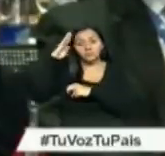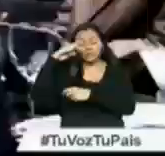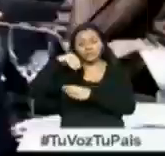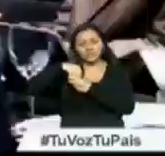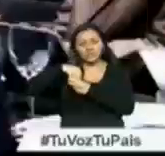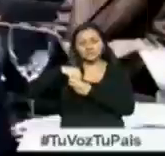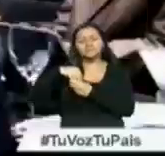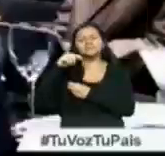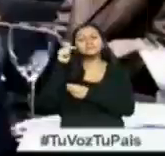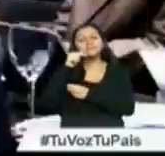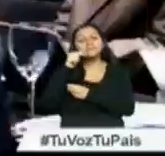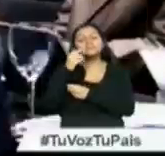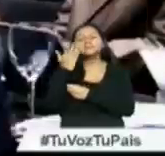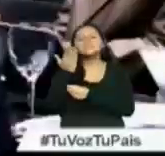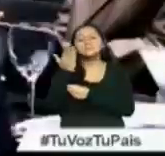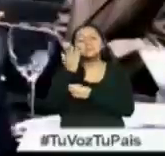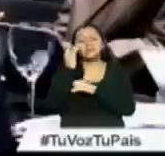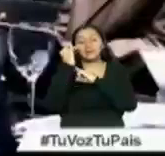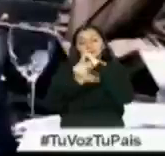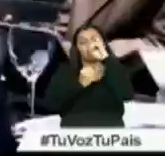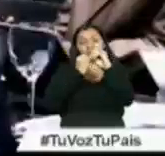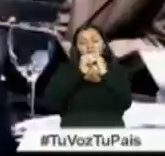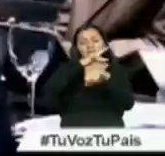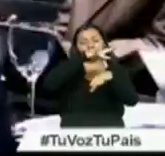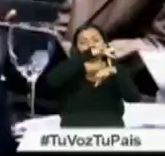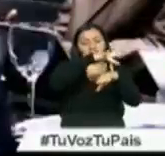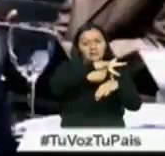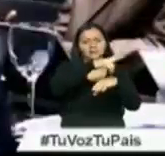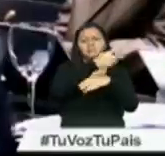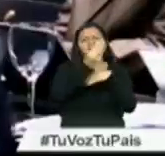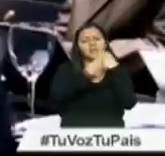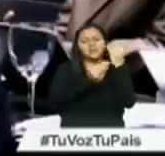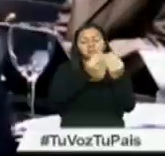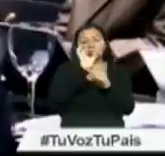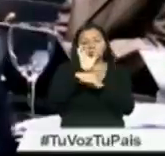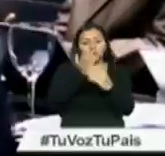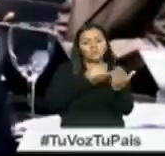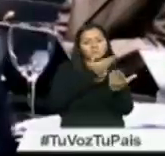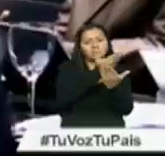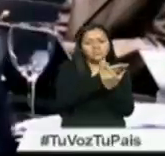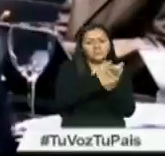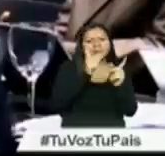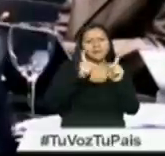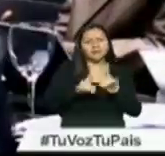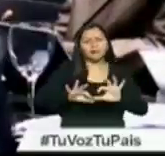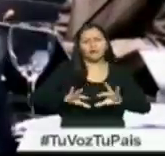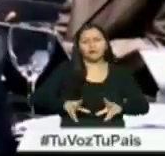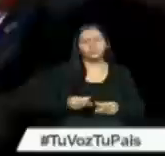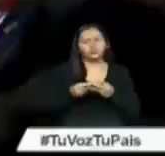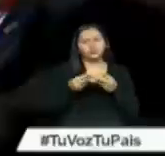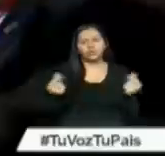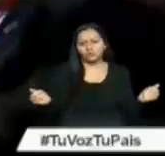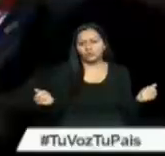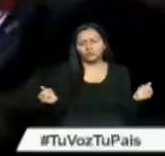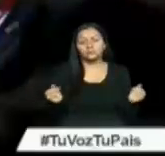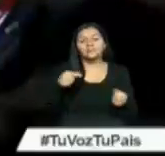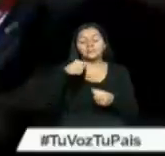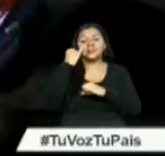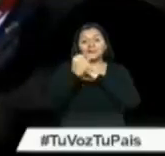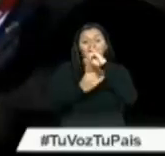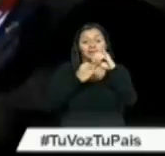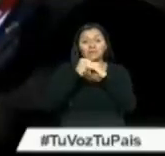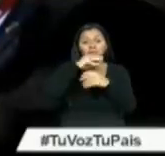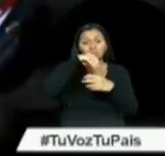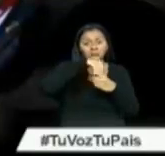Ecuador solicitó a este ente internacional mayor apoyo en la lucha contra el lavado de activos y la corrupción. En la cita internacional se presentó